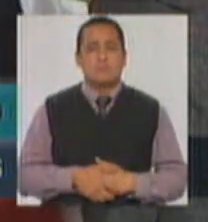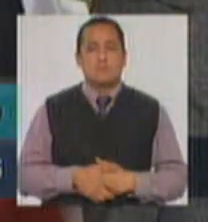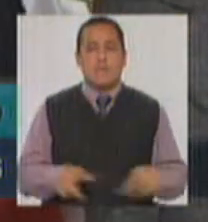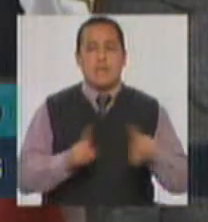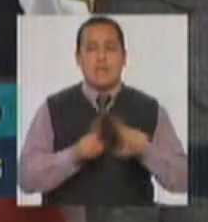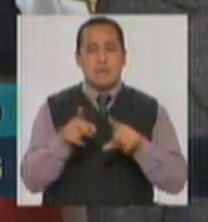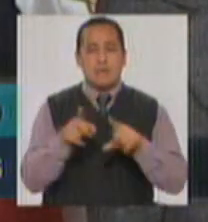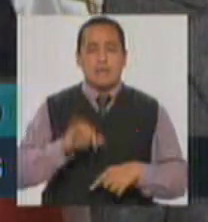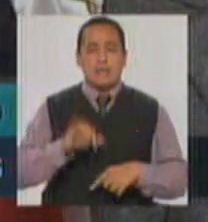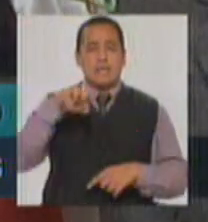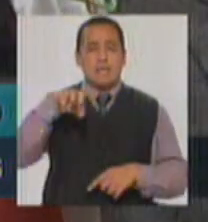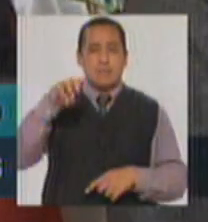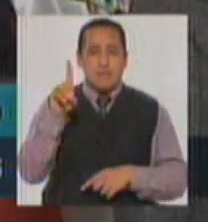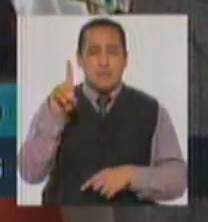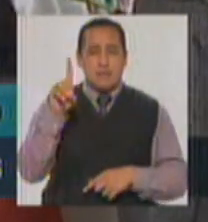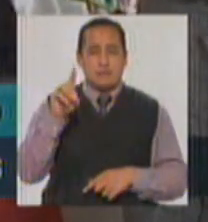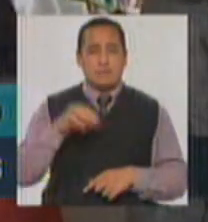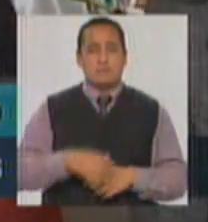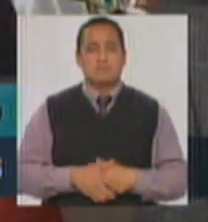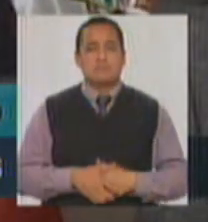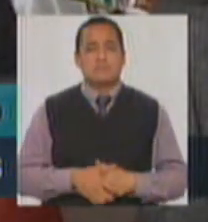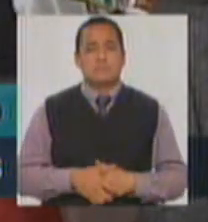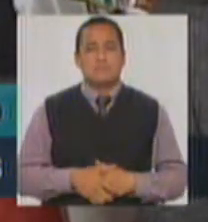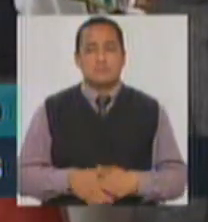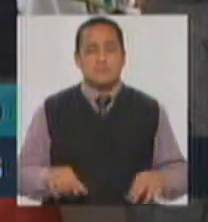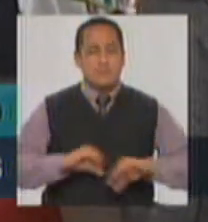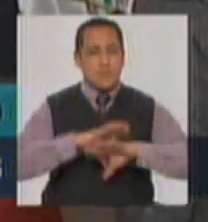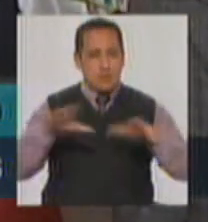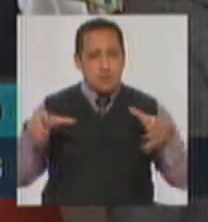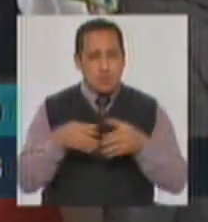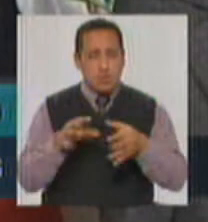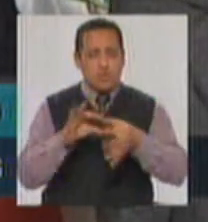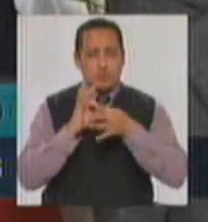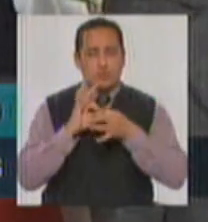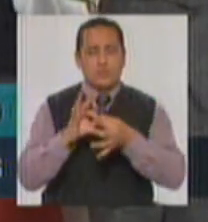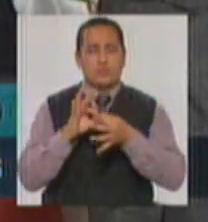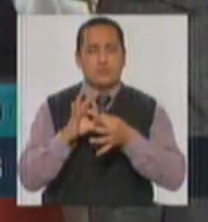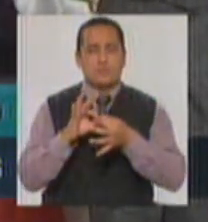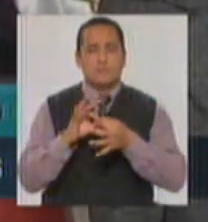del Instituto Peruano del Deporte, y todos unidos